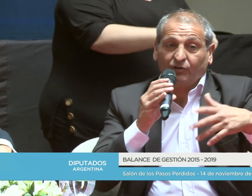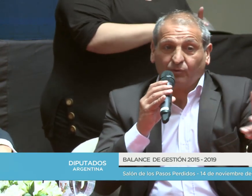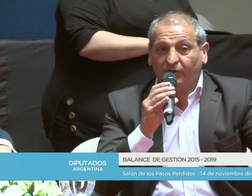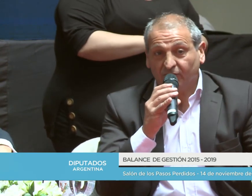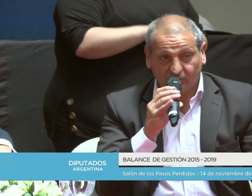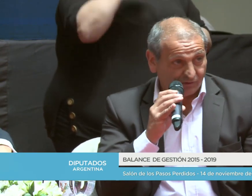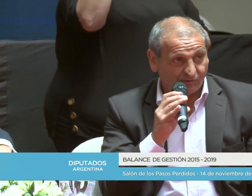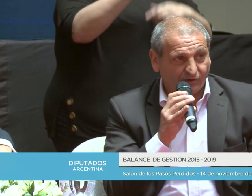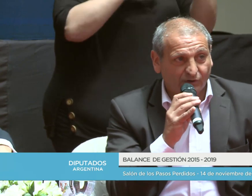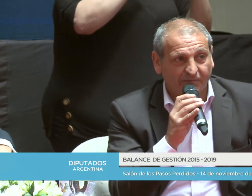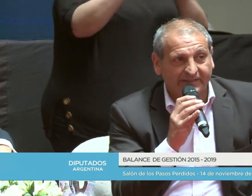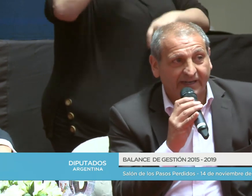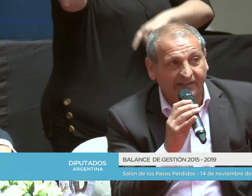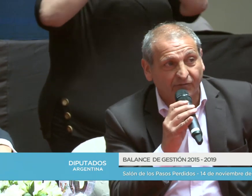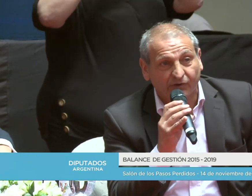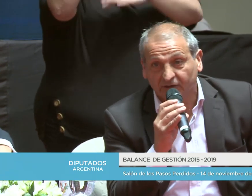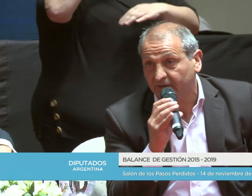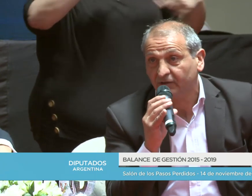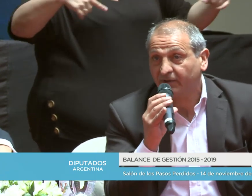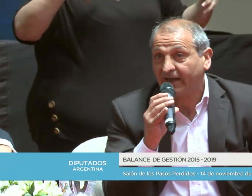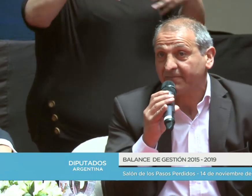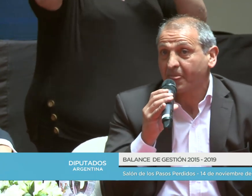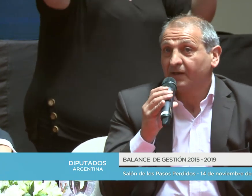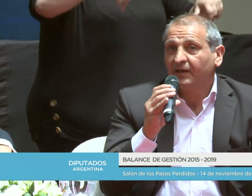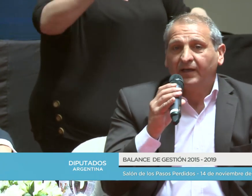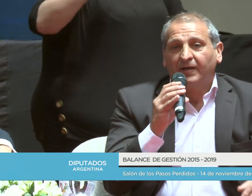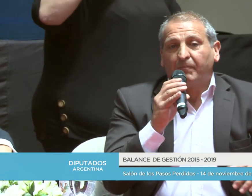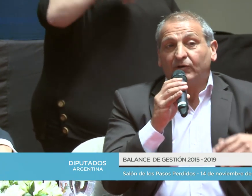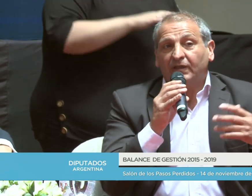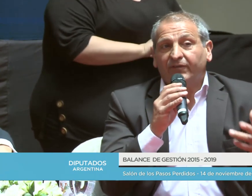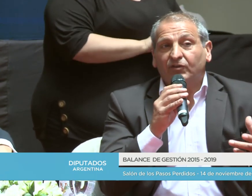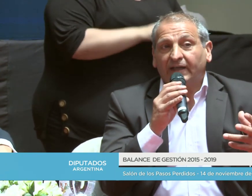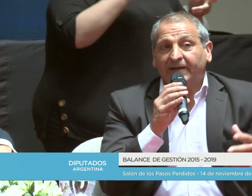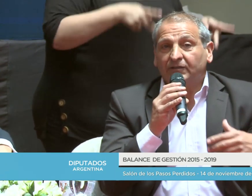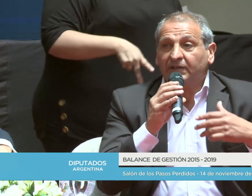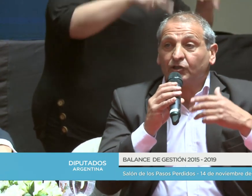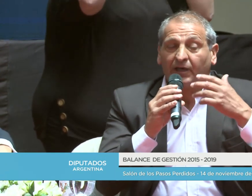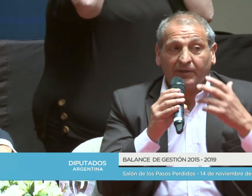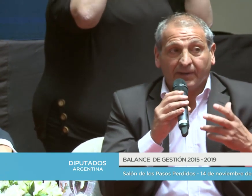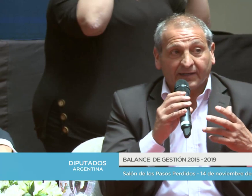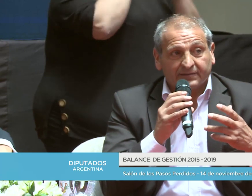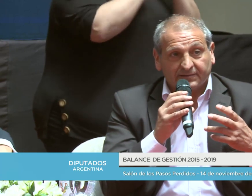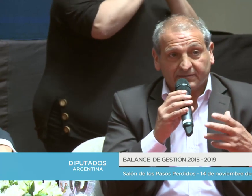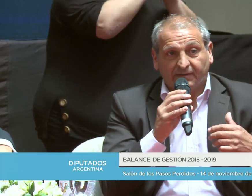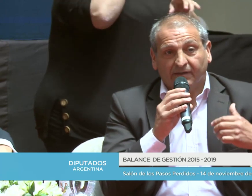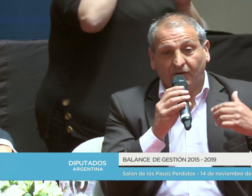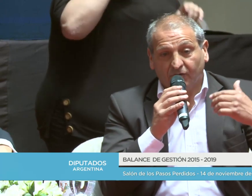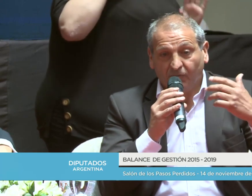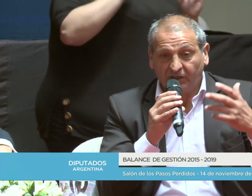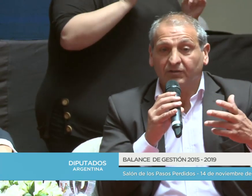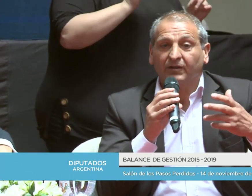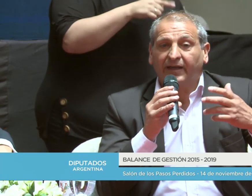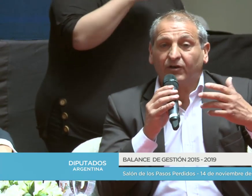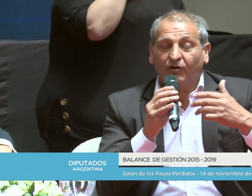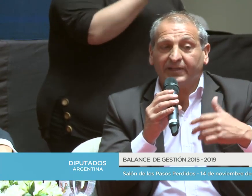fueron reconstruidos con otros materiales que se fueron encontrando por acá. Pero un edificio que además tiene una historia viva.